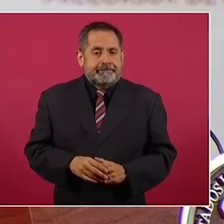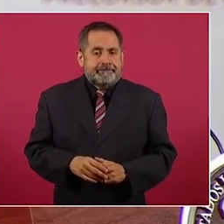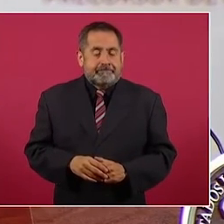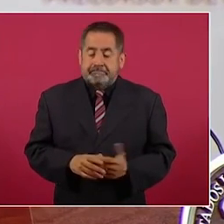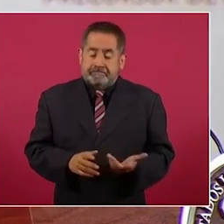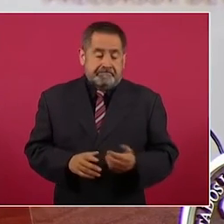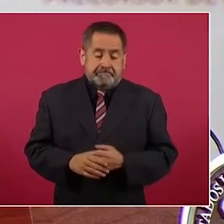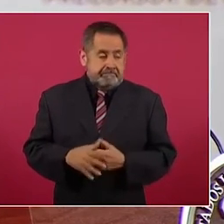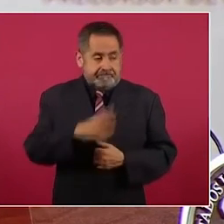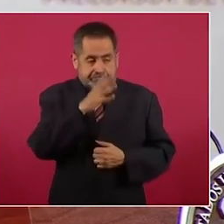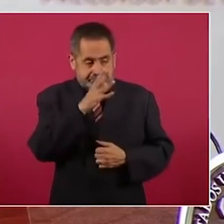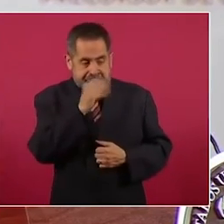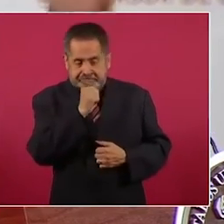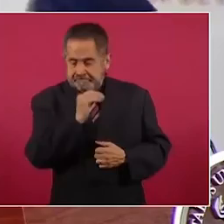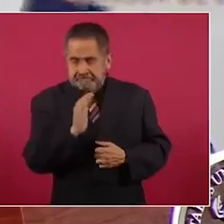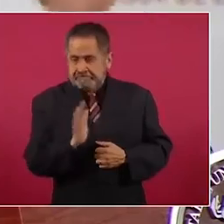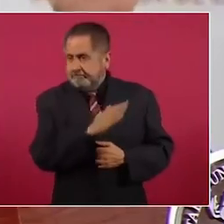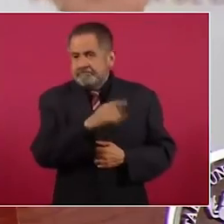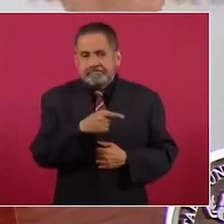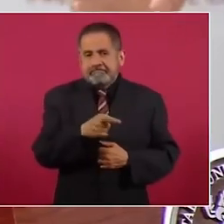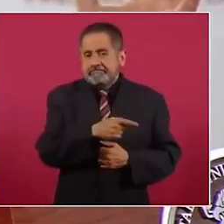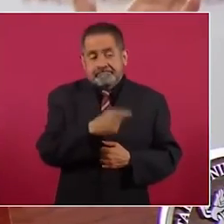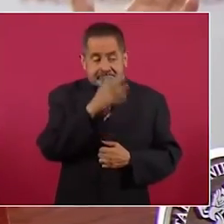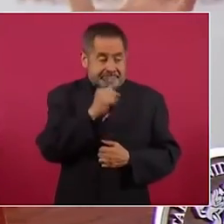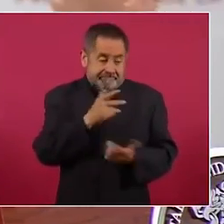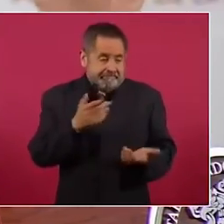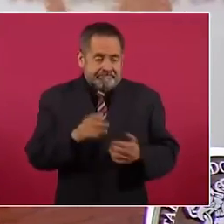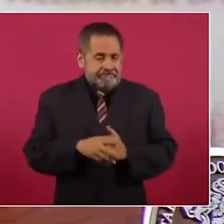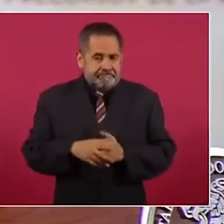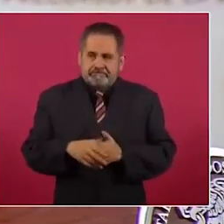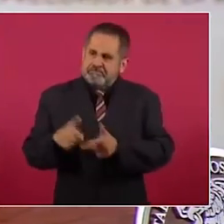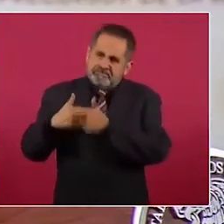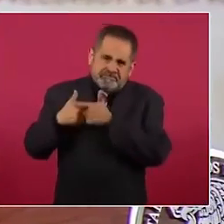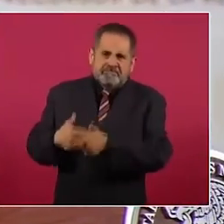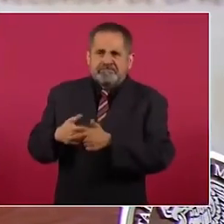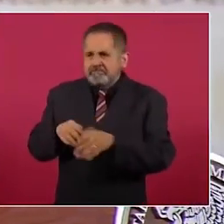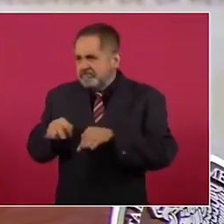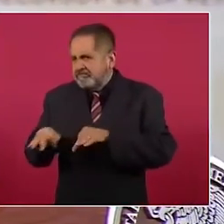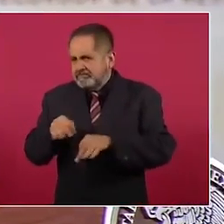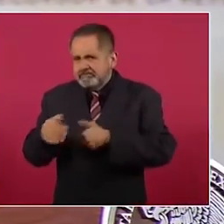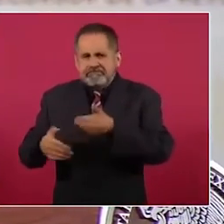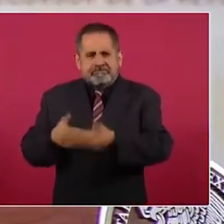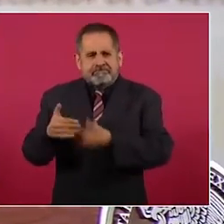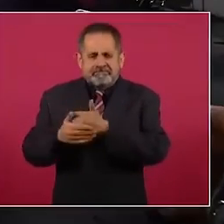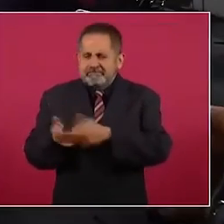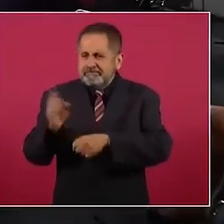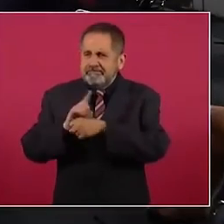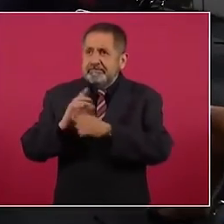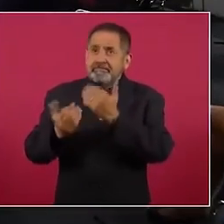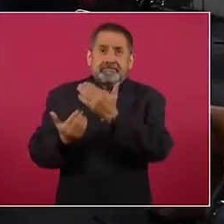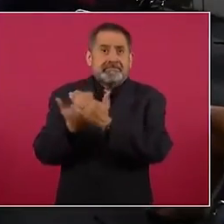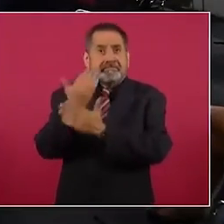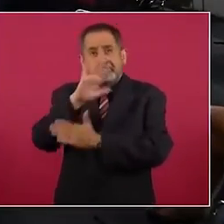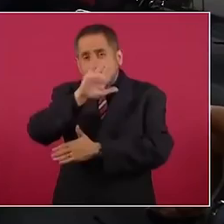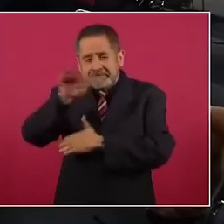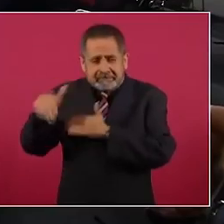Y no pudieron porque, pues, como trabajamos día y noche,